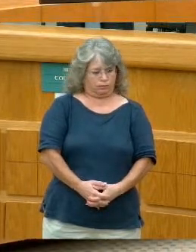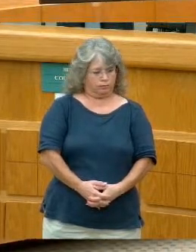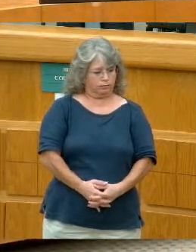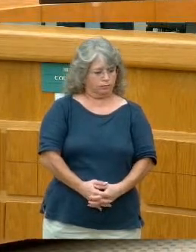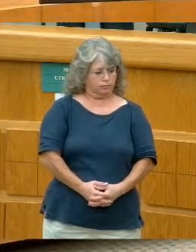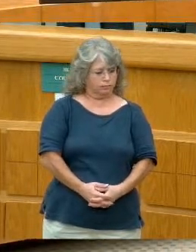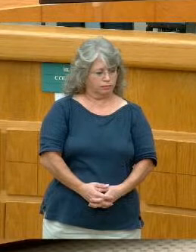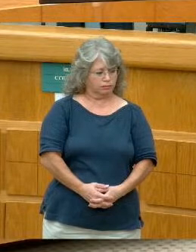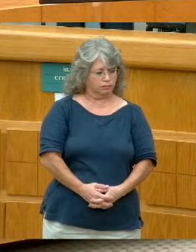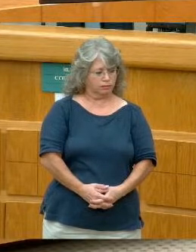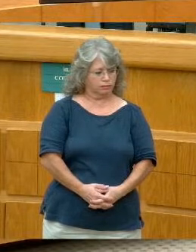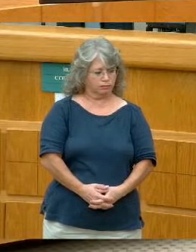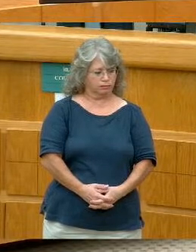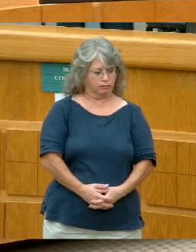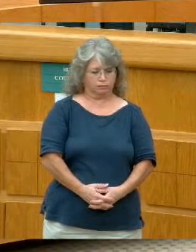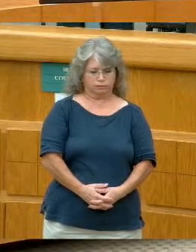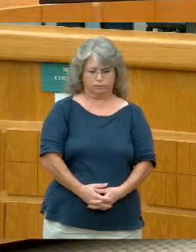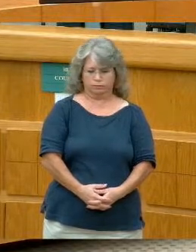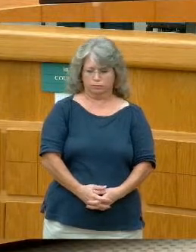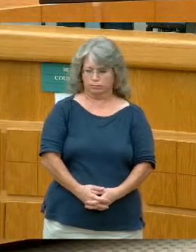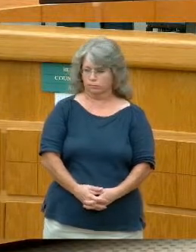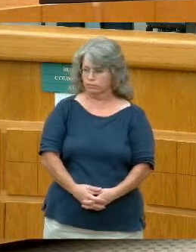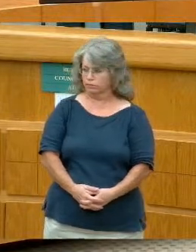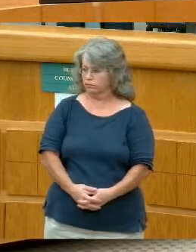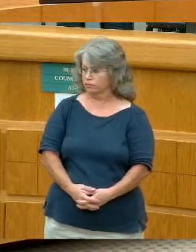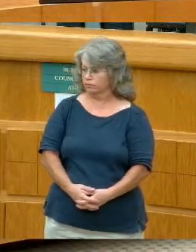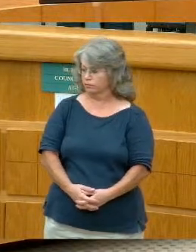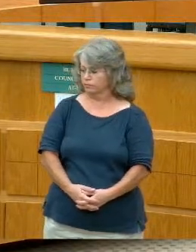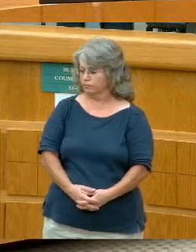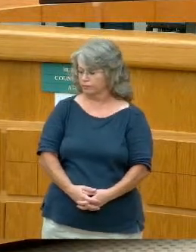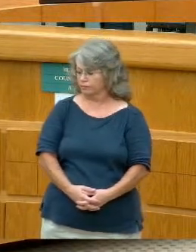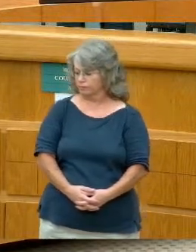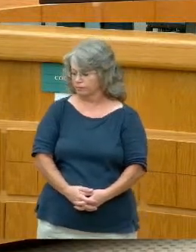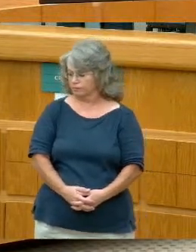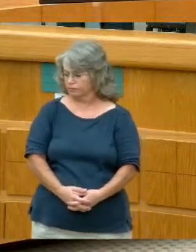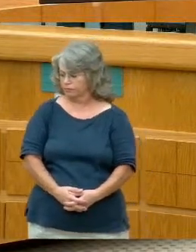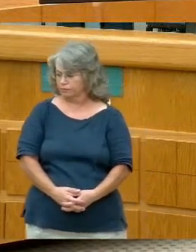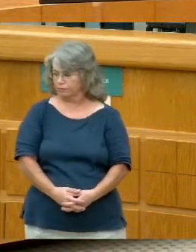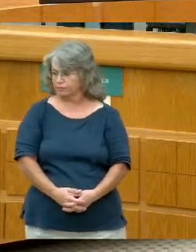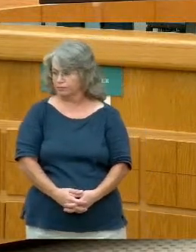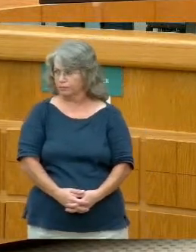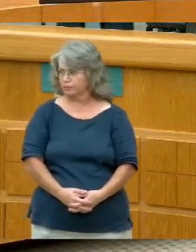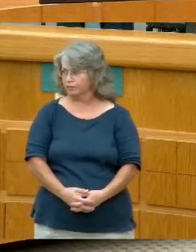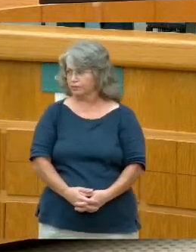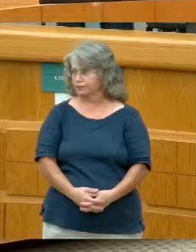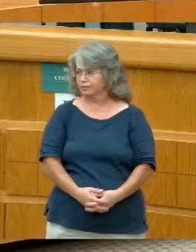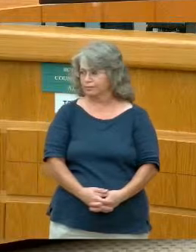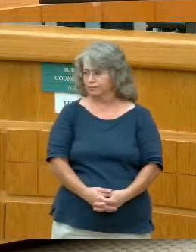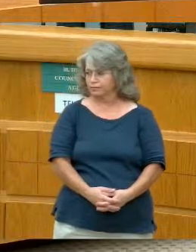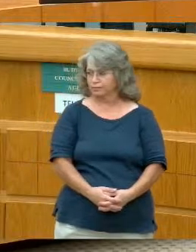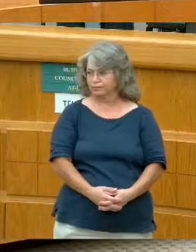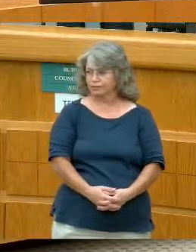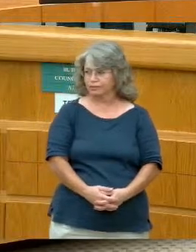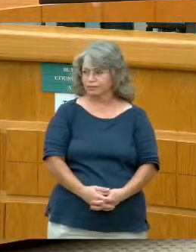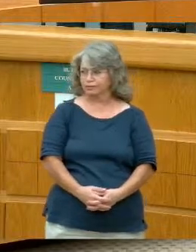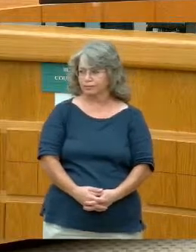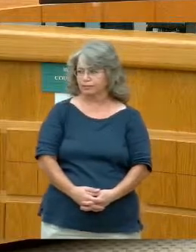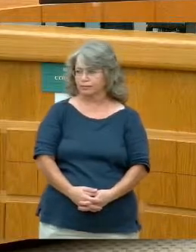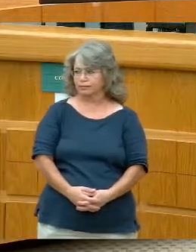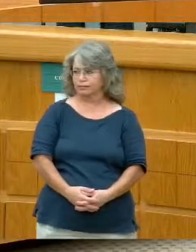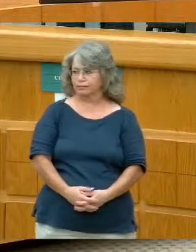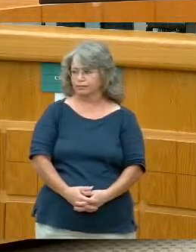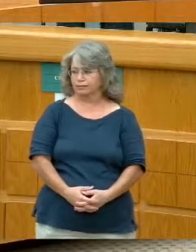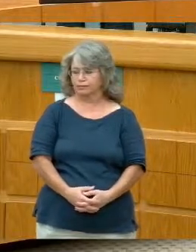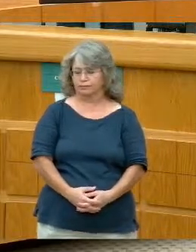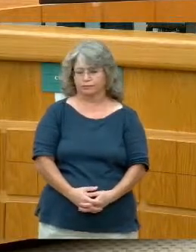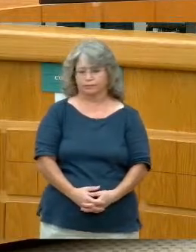el Concilio de la Ciudad de Corpus Christi nos dio su aprobación para recibir fondos para solventar gastos por la pandemia. Continuamos trabajando también para poder regresar a